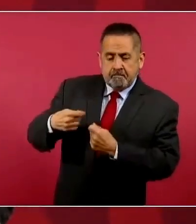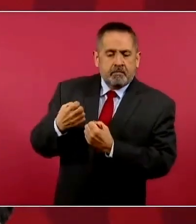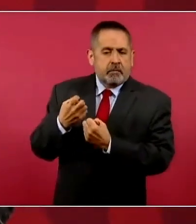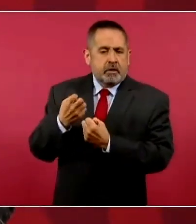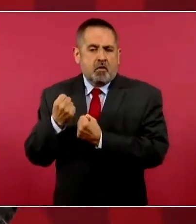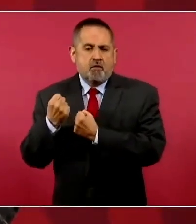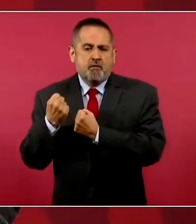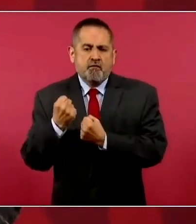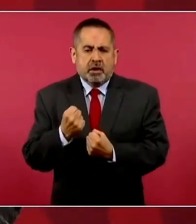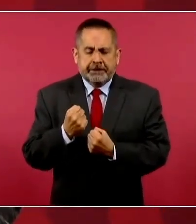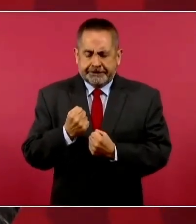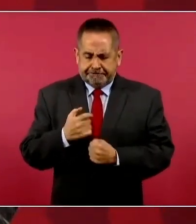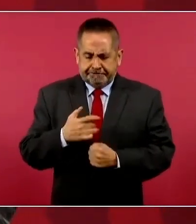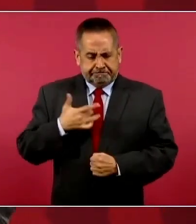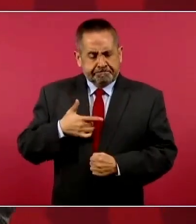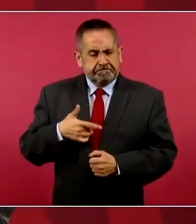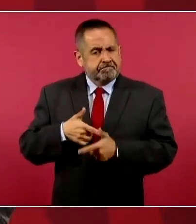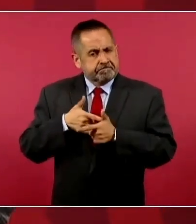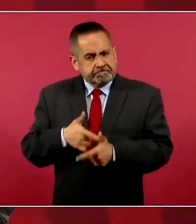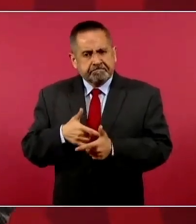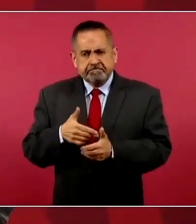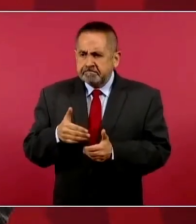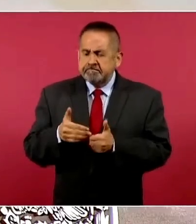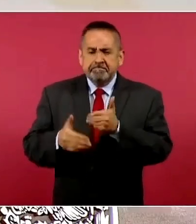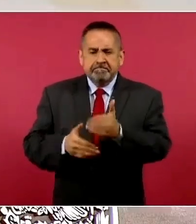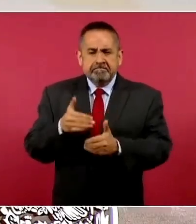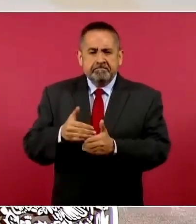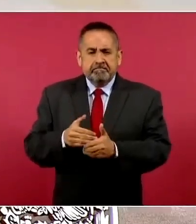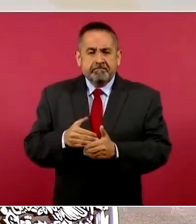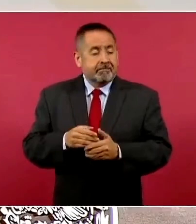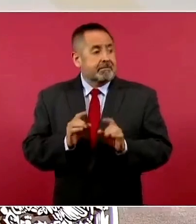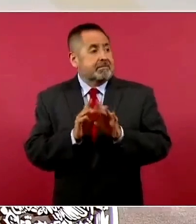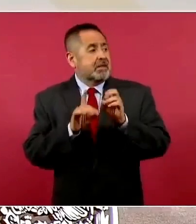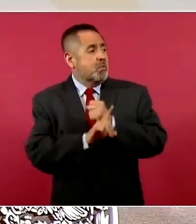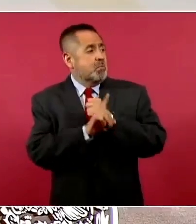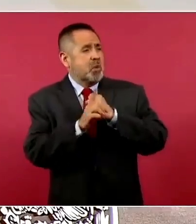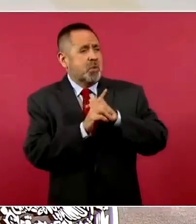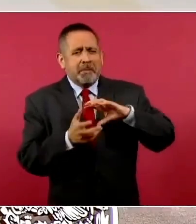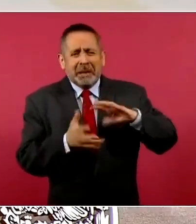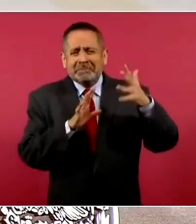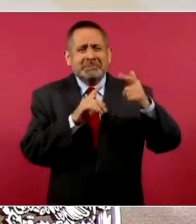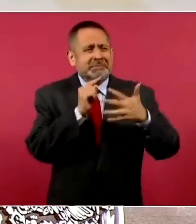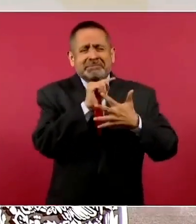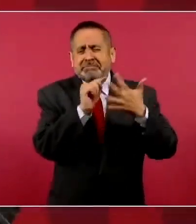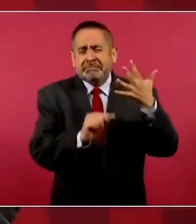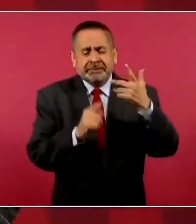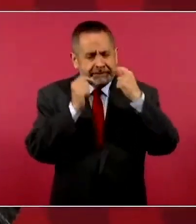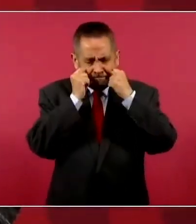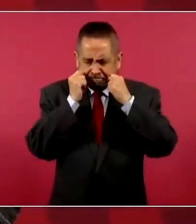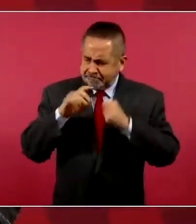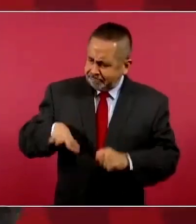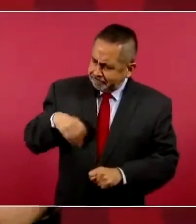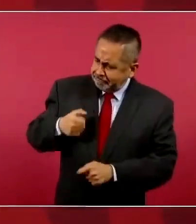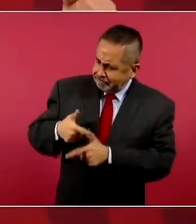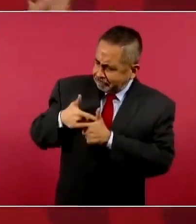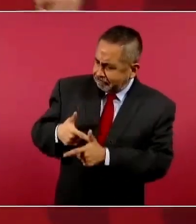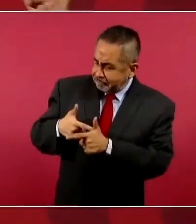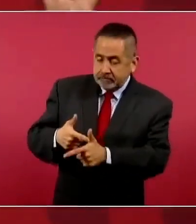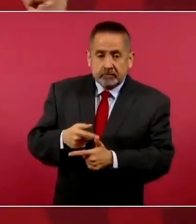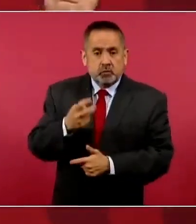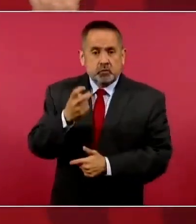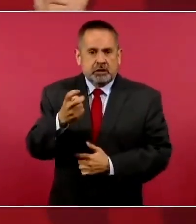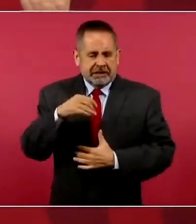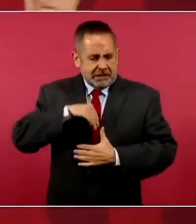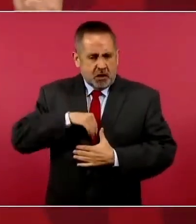nos permite salir adelante frente a calamidades de todo tipo. Por eso es muy